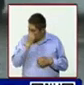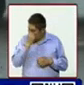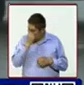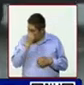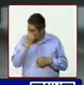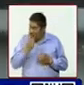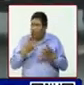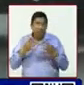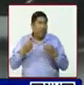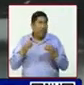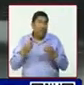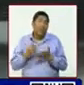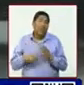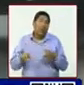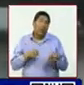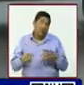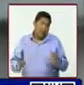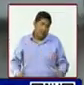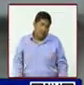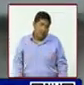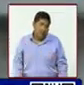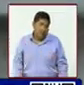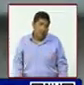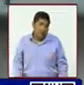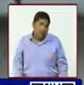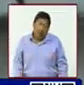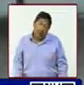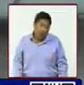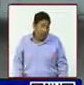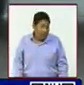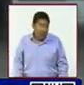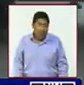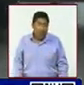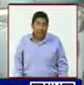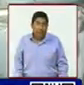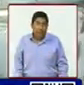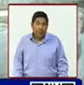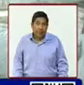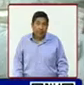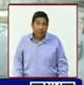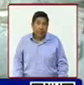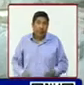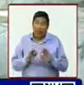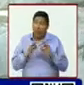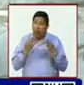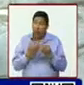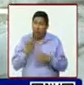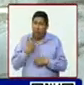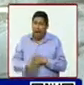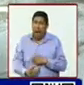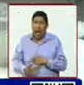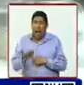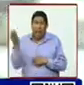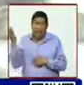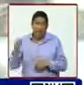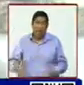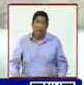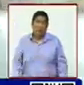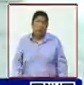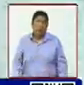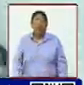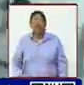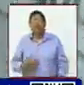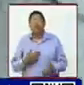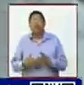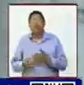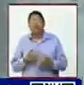que no hay mucha venta. ¿Qué voy a hacer, no? Tengo que buscar, ¿no? Cada día para llevar a una familia pan, ¿no? Para... ¿No le importa